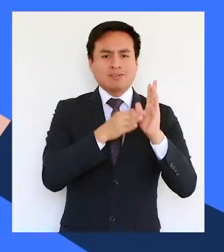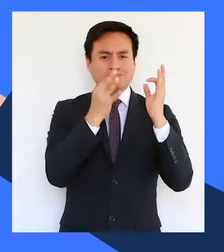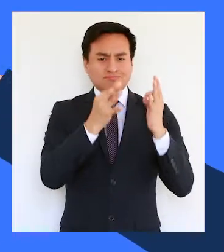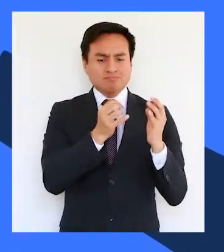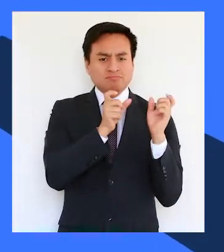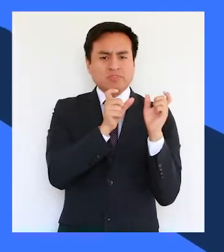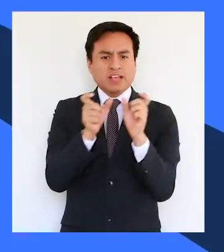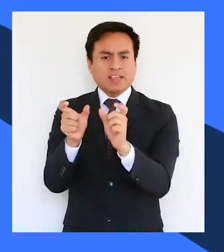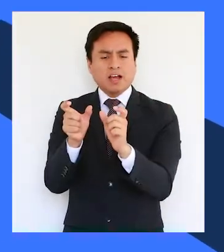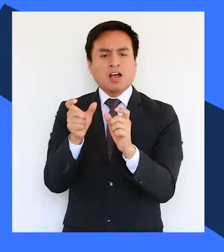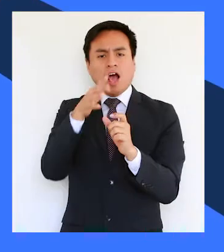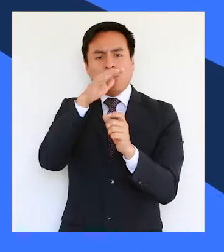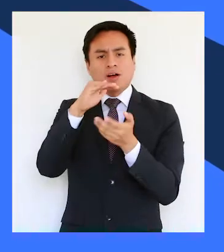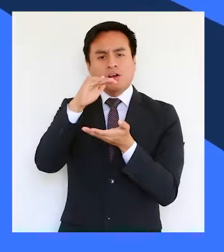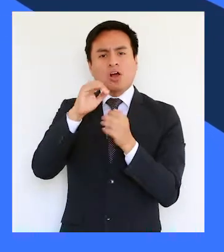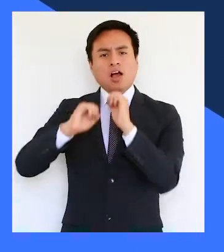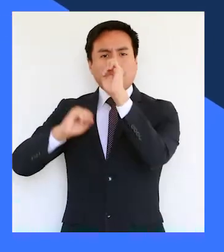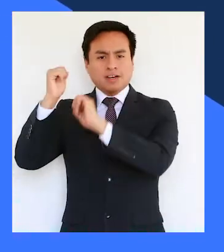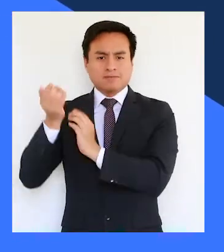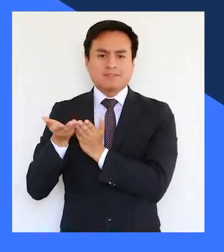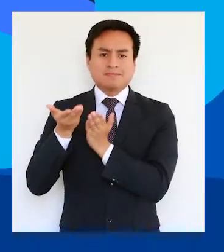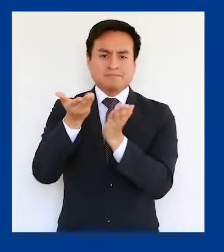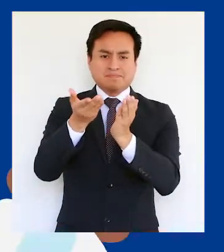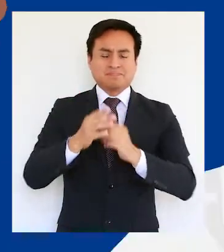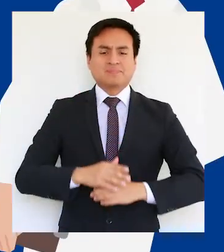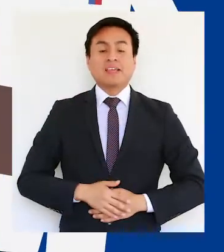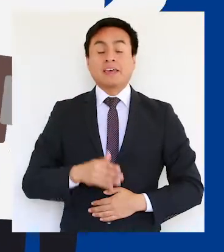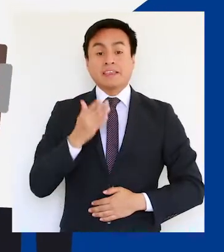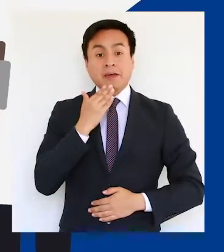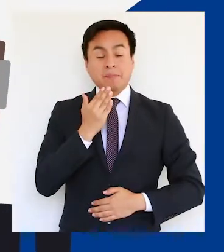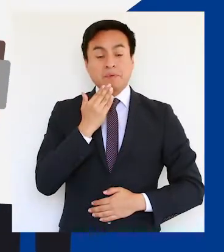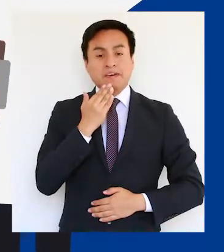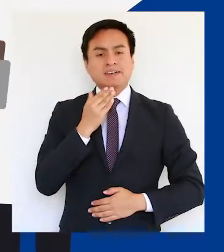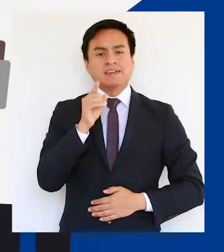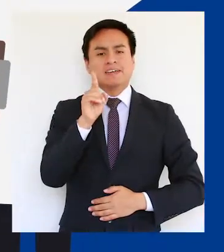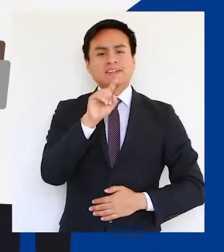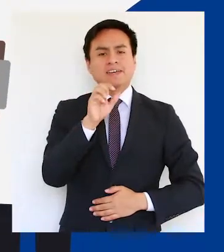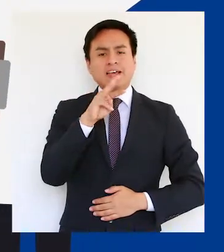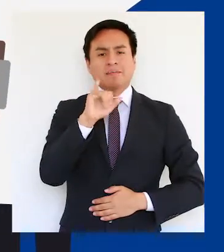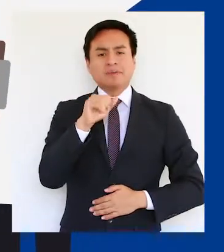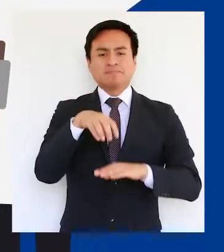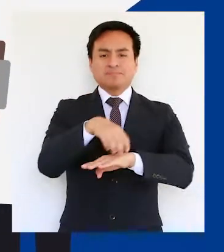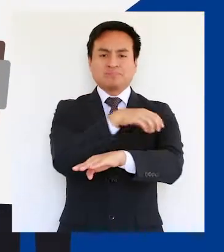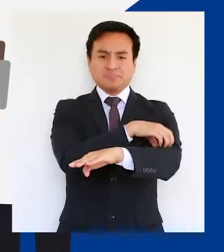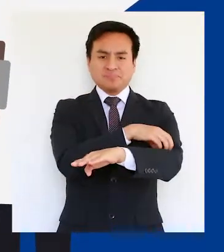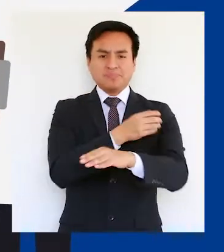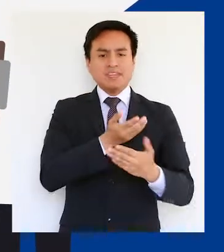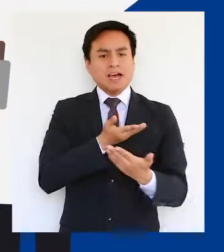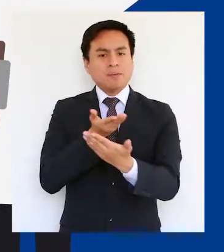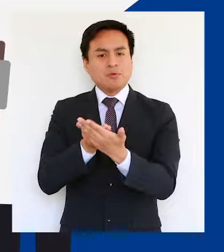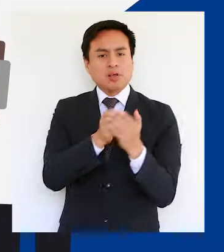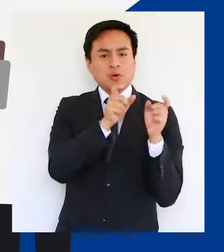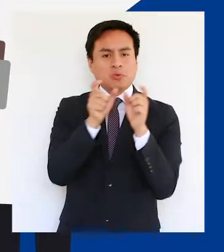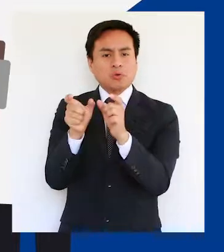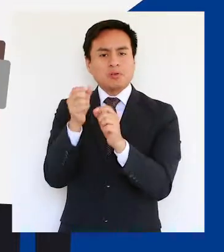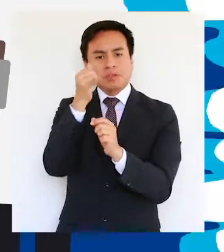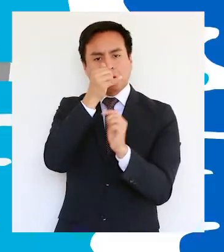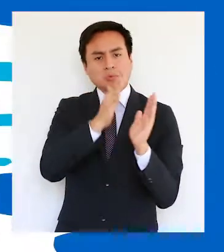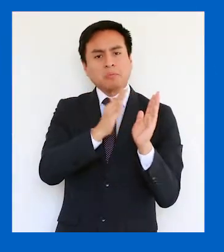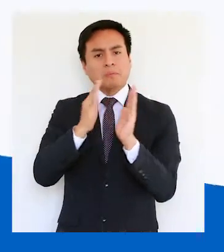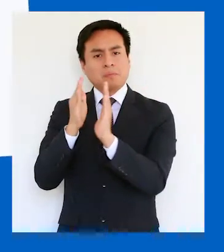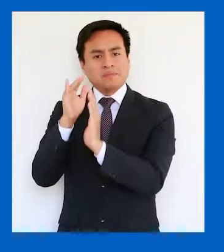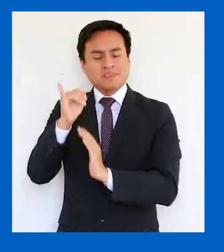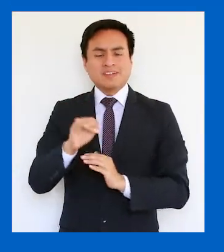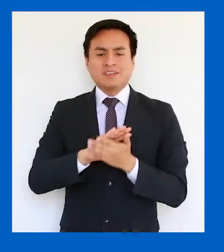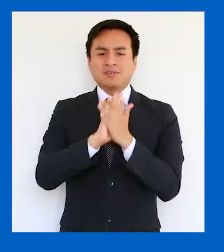para fiscalizar los controles de las empresas sanitarias. También, las Seremis de Salud regionales aportan con controles periódicos.